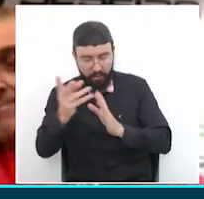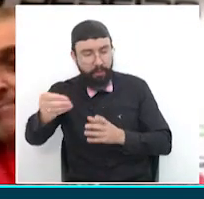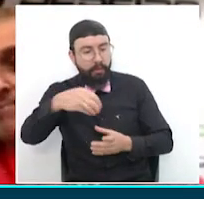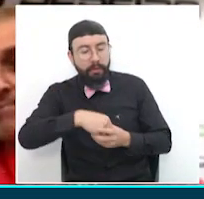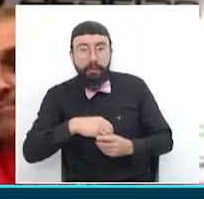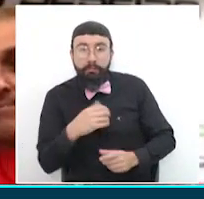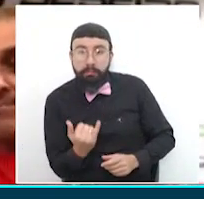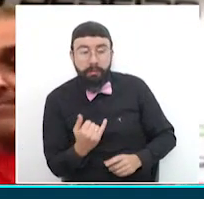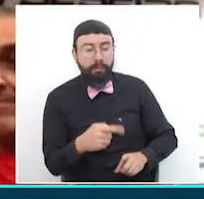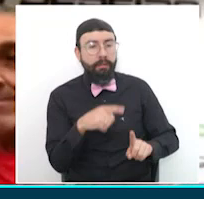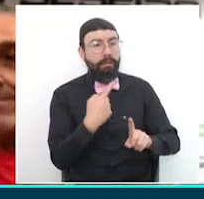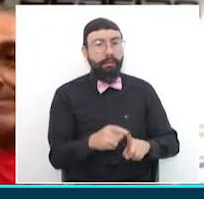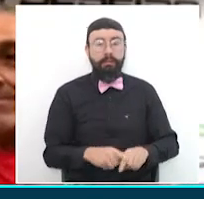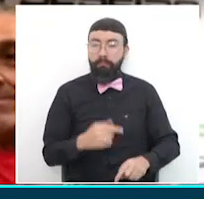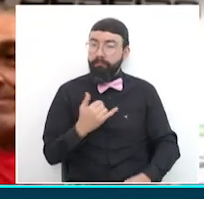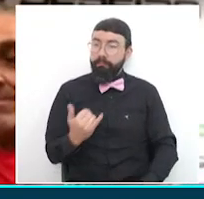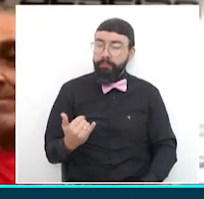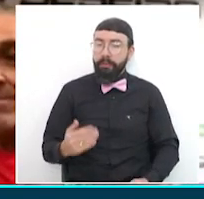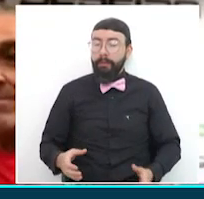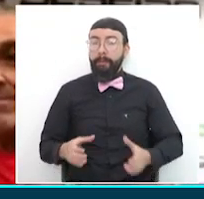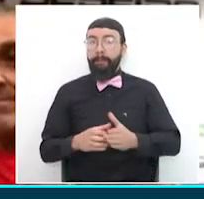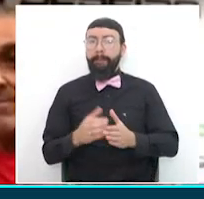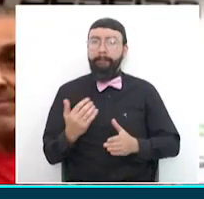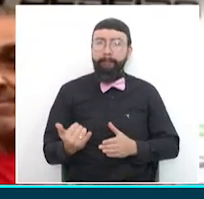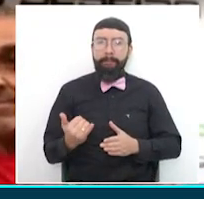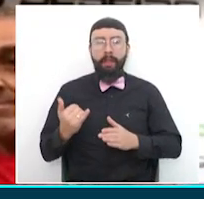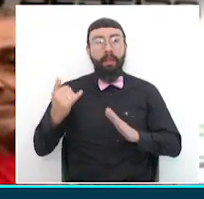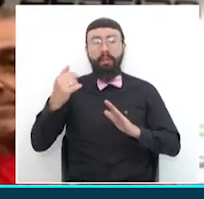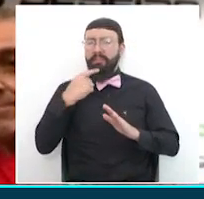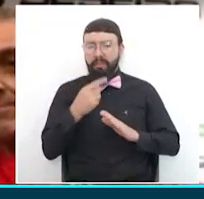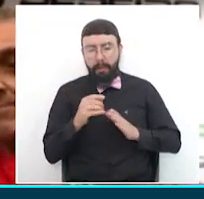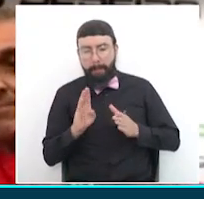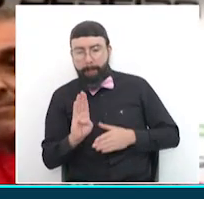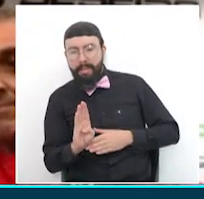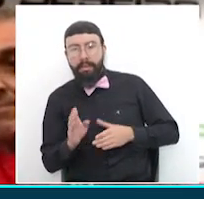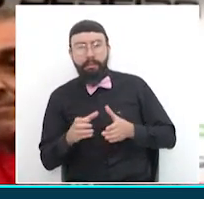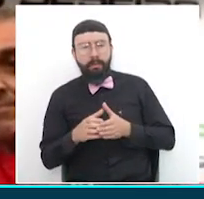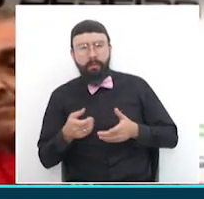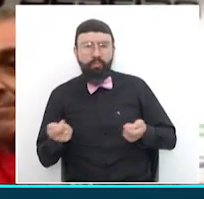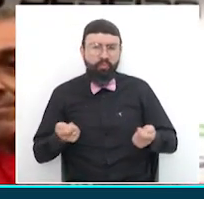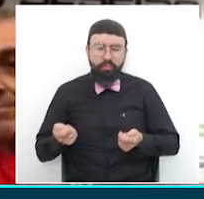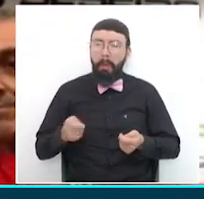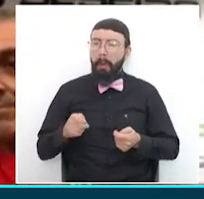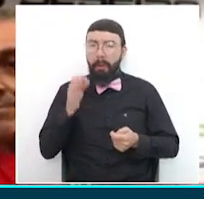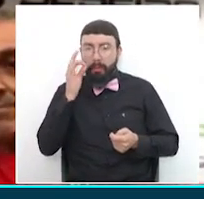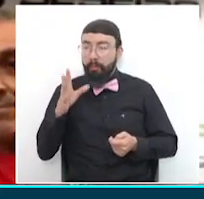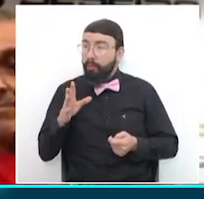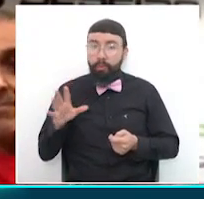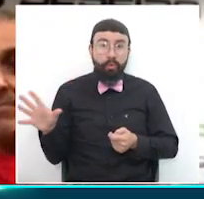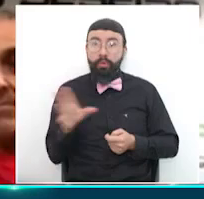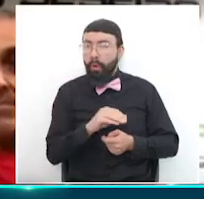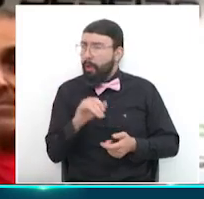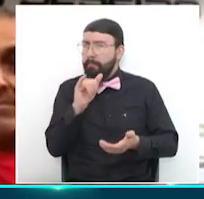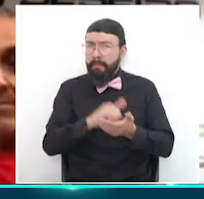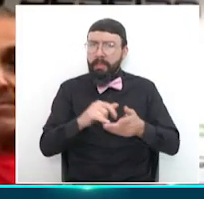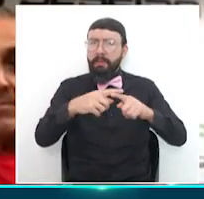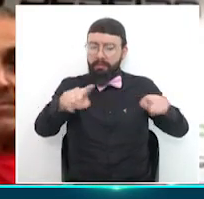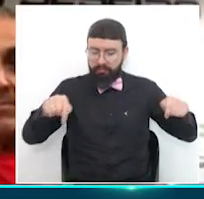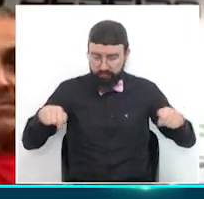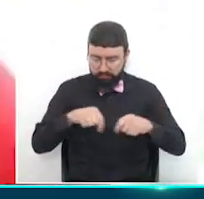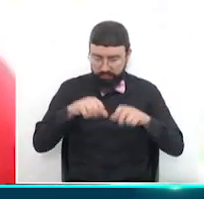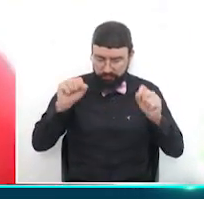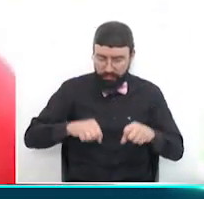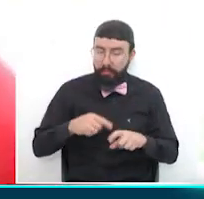las que mencionó la tabla del descenso y sobre la posibilidad de que el torneo se juegue en un mismo escenario y que este sea el